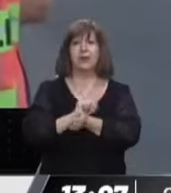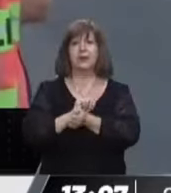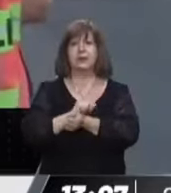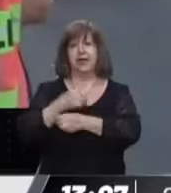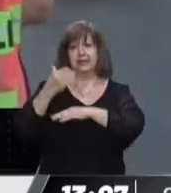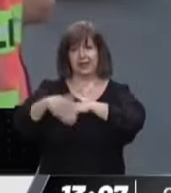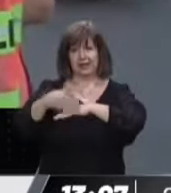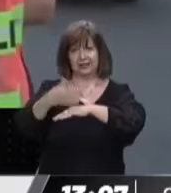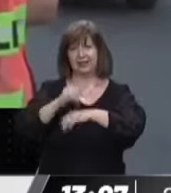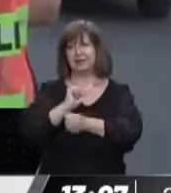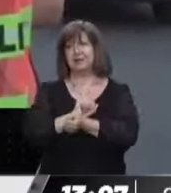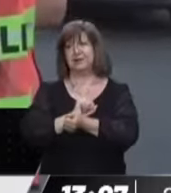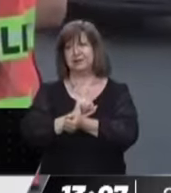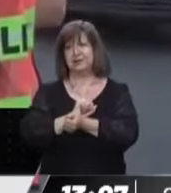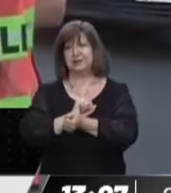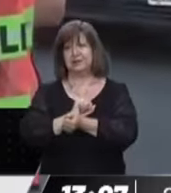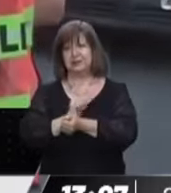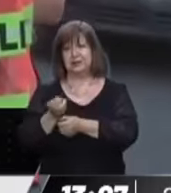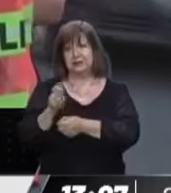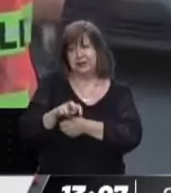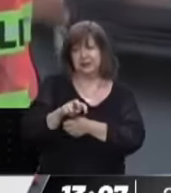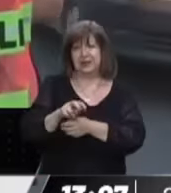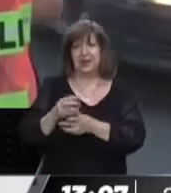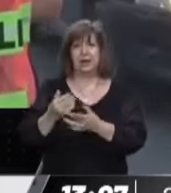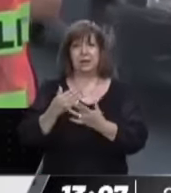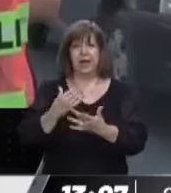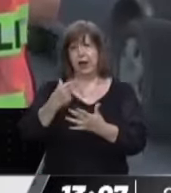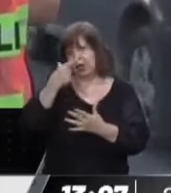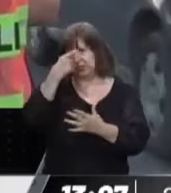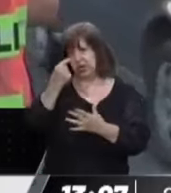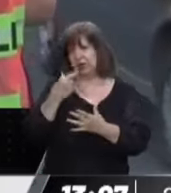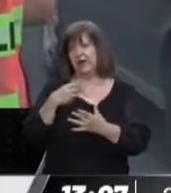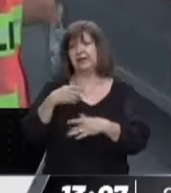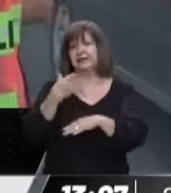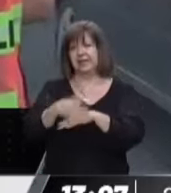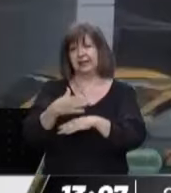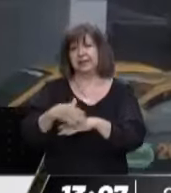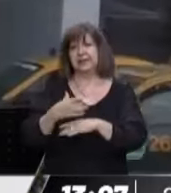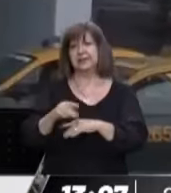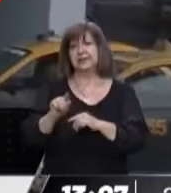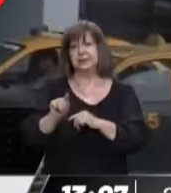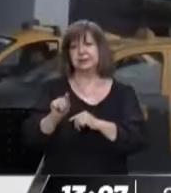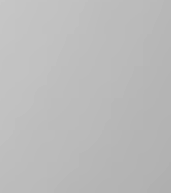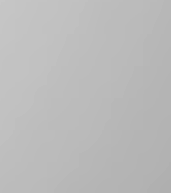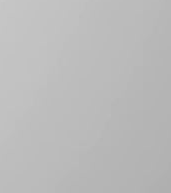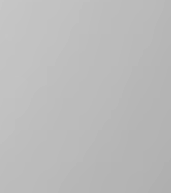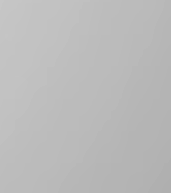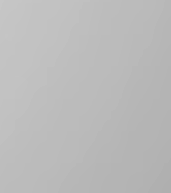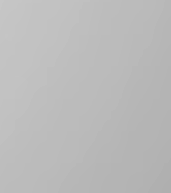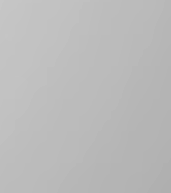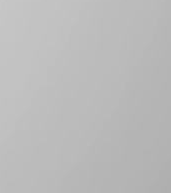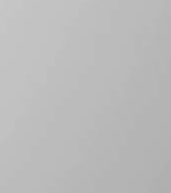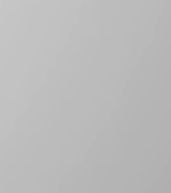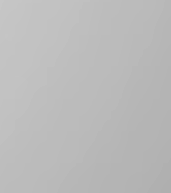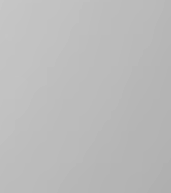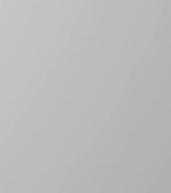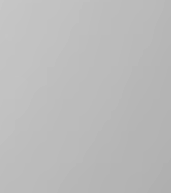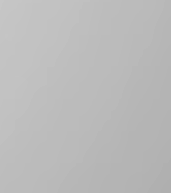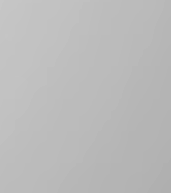traslada hasta la zona de Rodeo de la Cruz y finalmente es detenido gracias a toda la información que aportó el taxista que lo llevó.